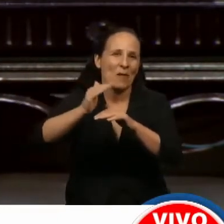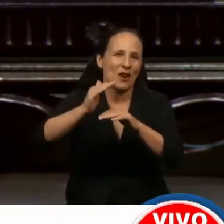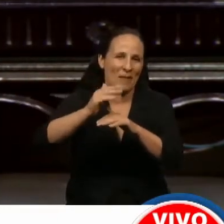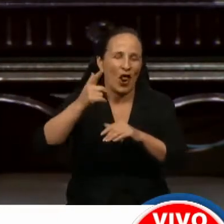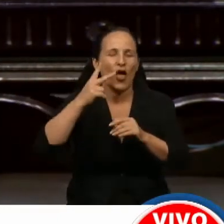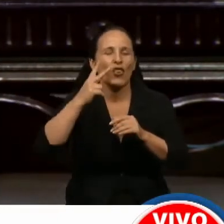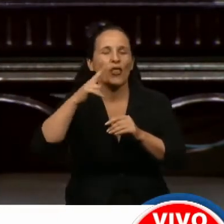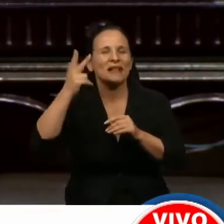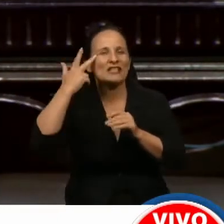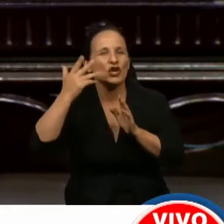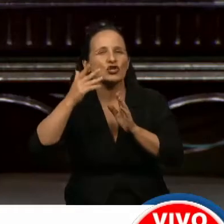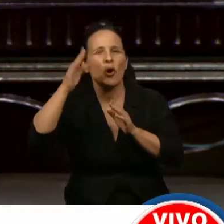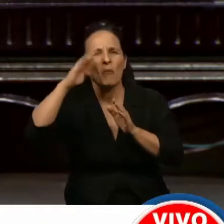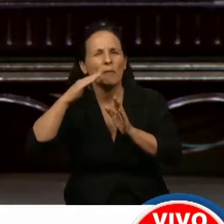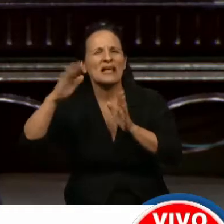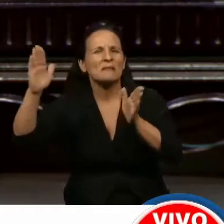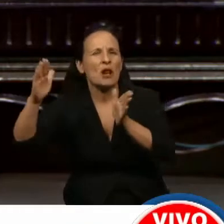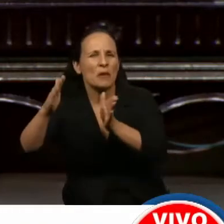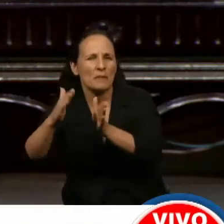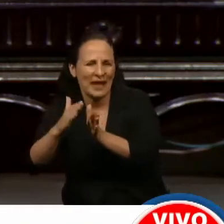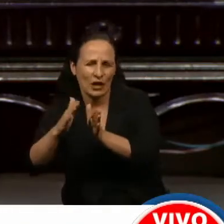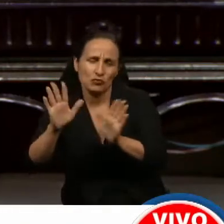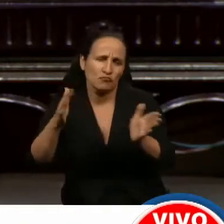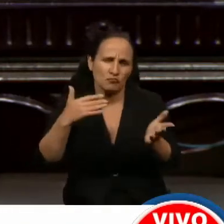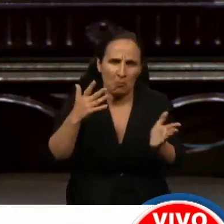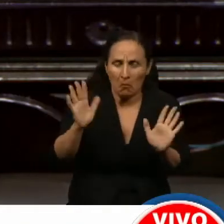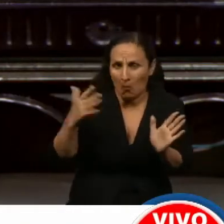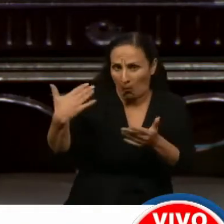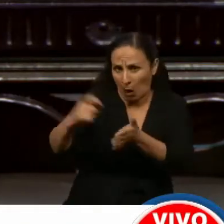0.5 por mes, si no recuerdo mal, me pueden corregir.